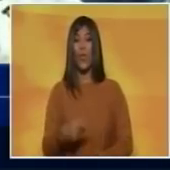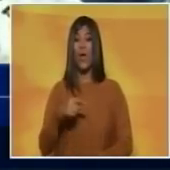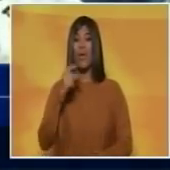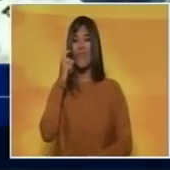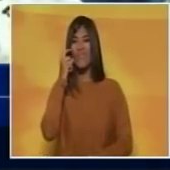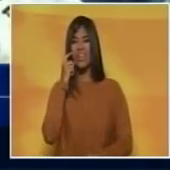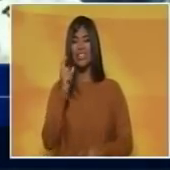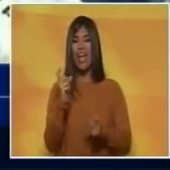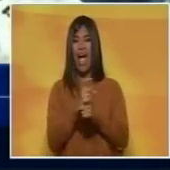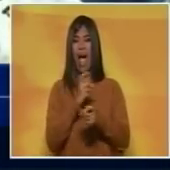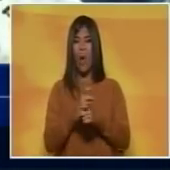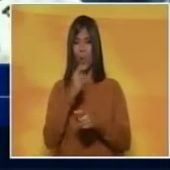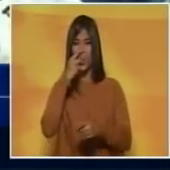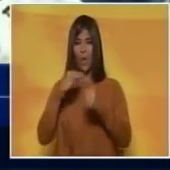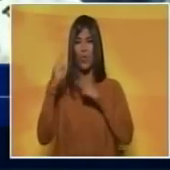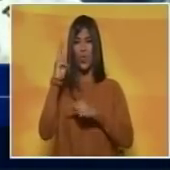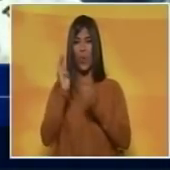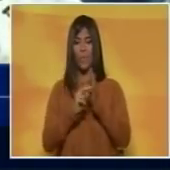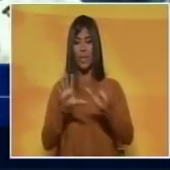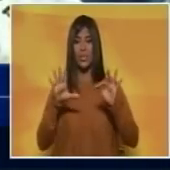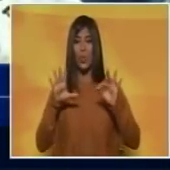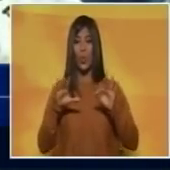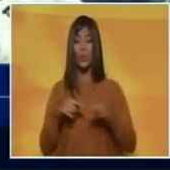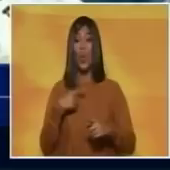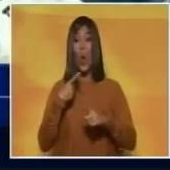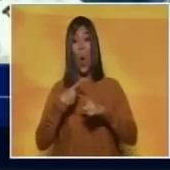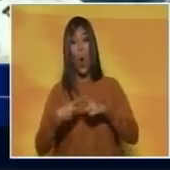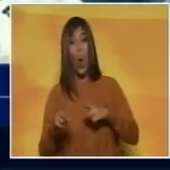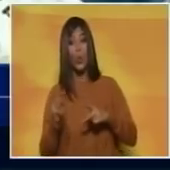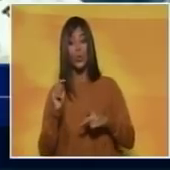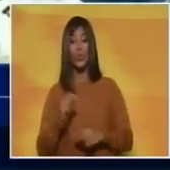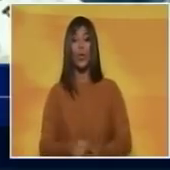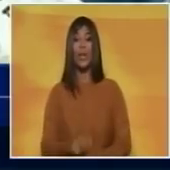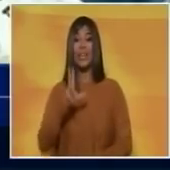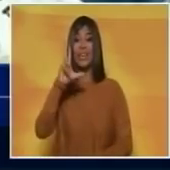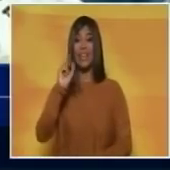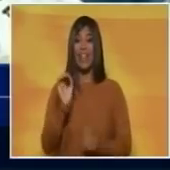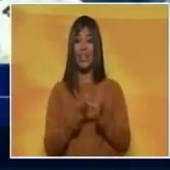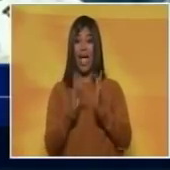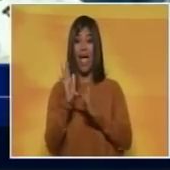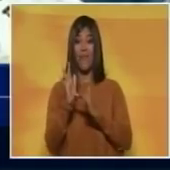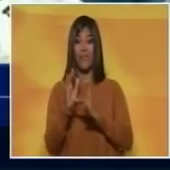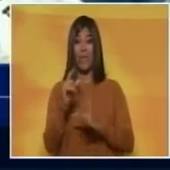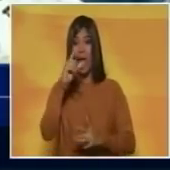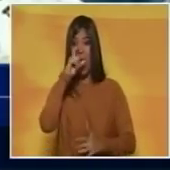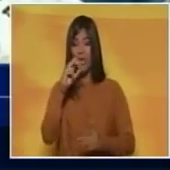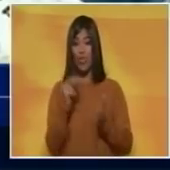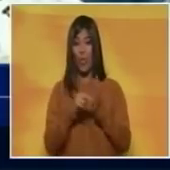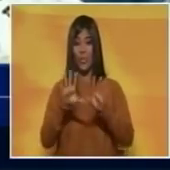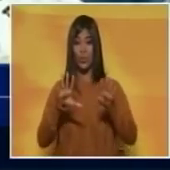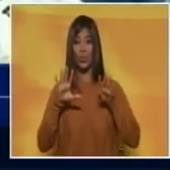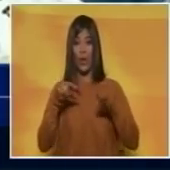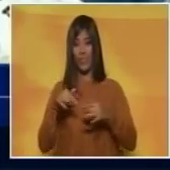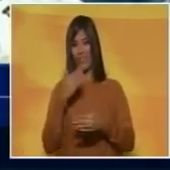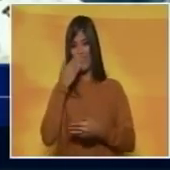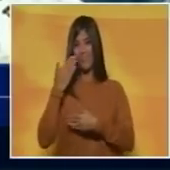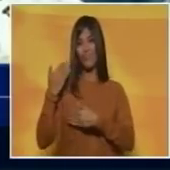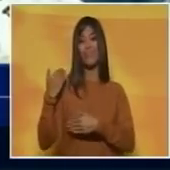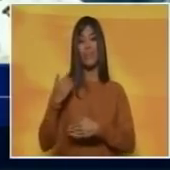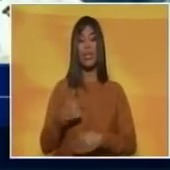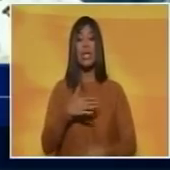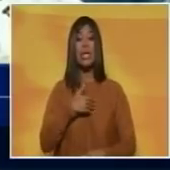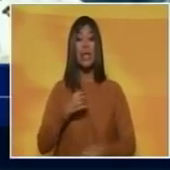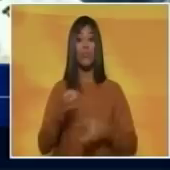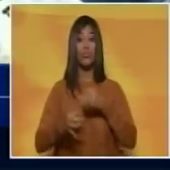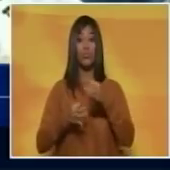agosto del año pasado y el intento de golpe de Estado ocurrido el 30 de abril del presente año. Queremos